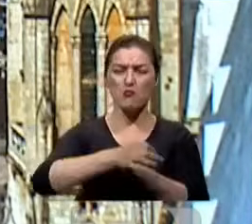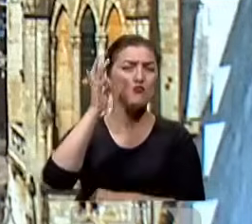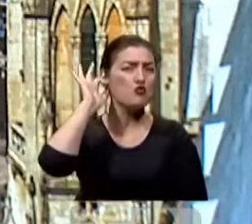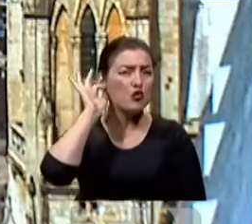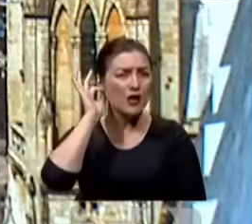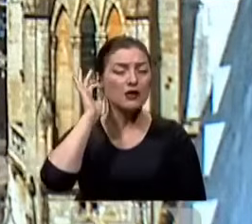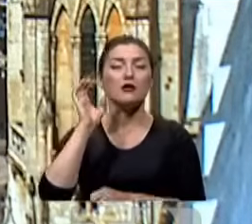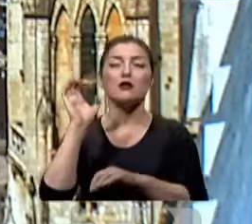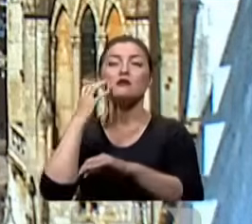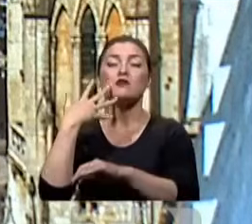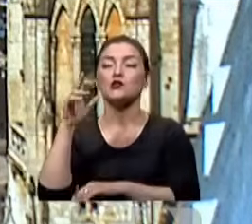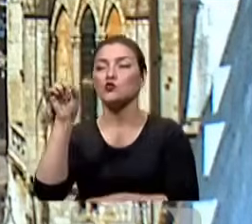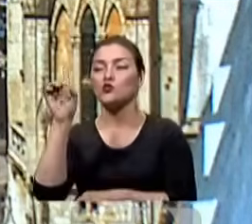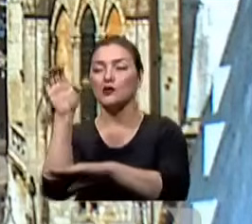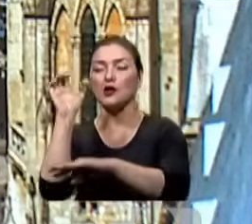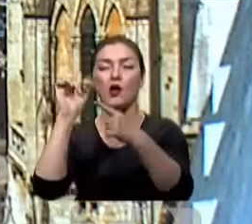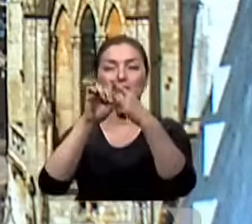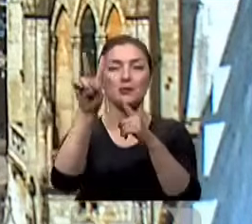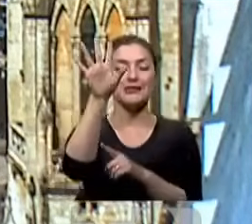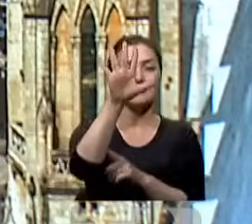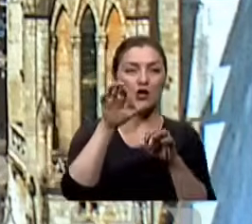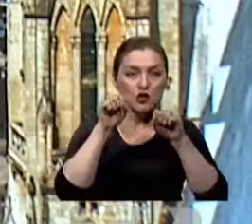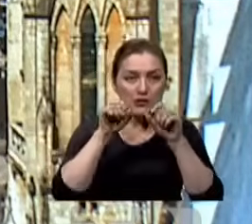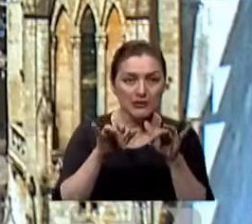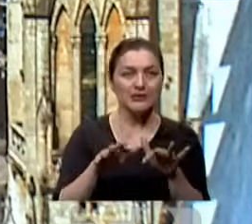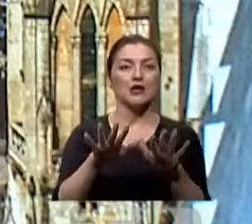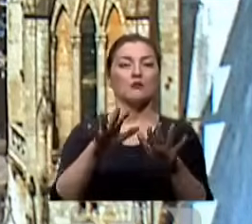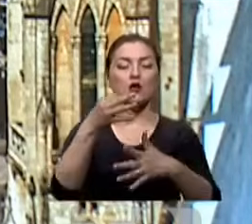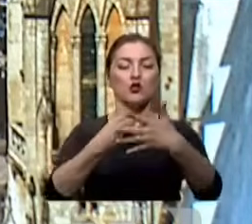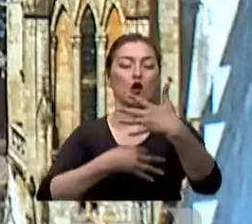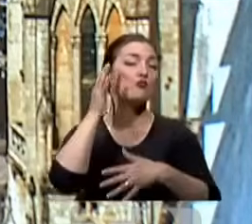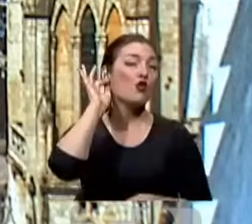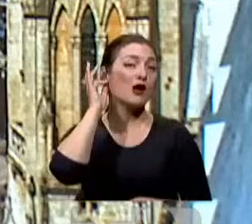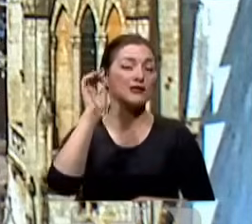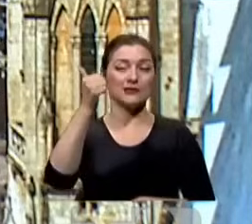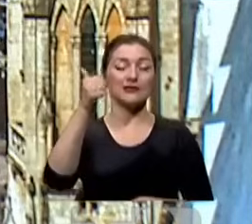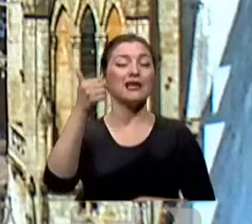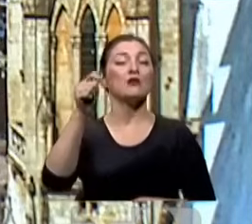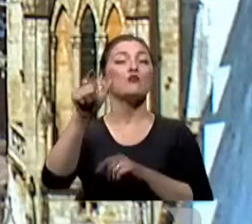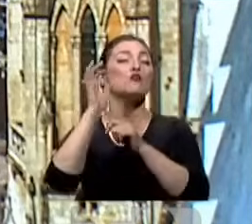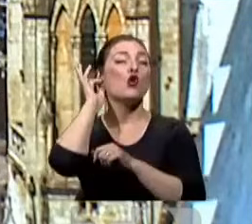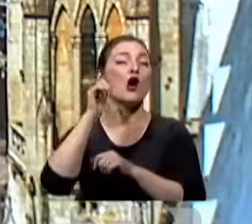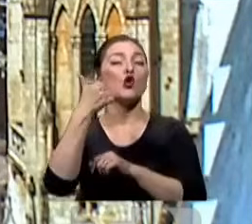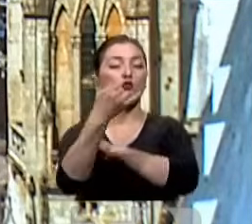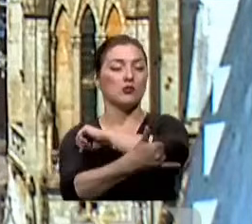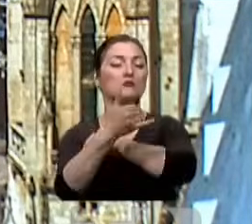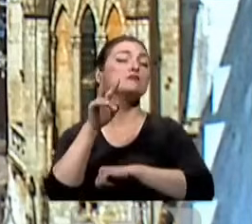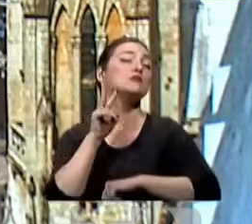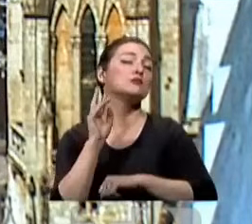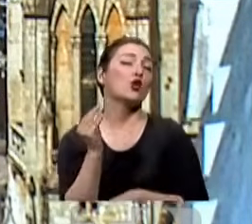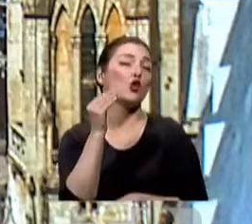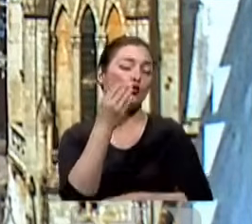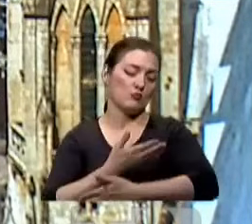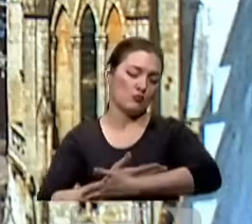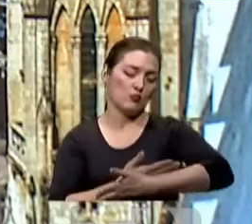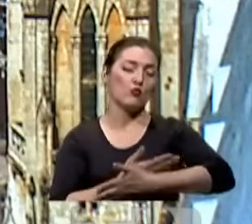entre el 1 de enero y el 25 de septiembre. Del total de las mujeres, 10 eran extranjeras. La víctima más joven fue una